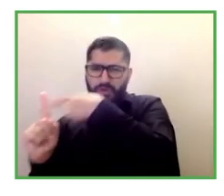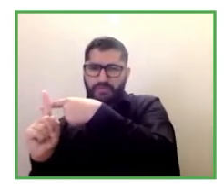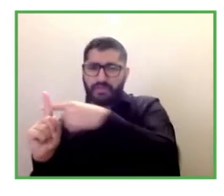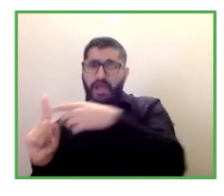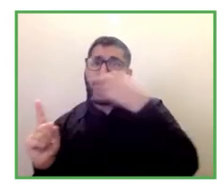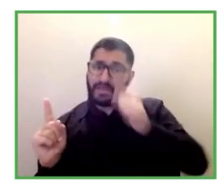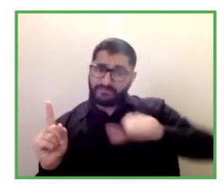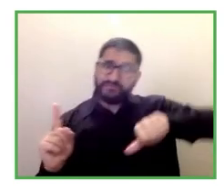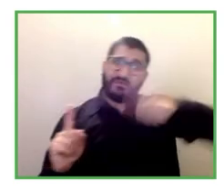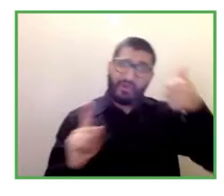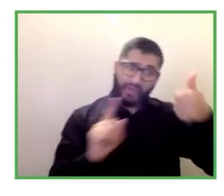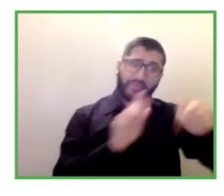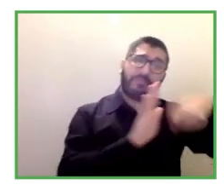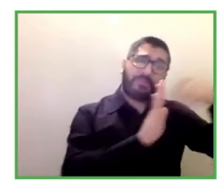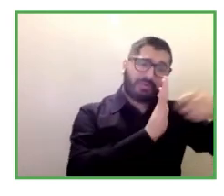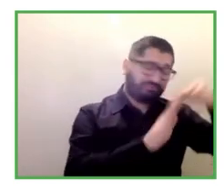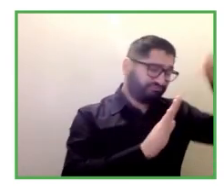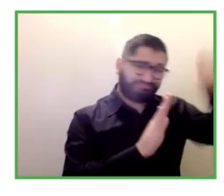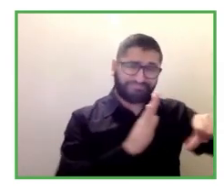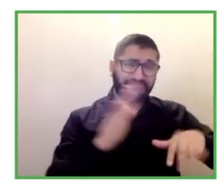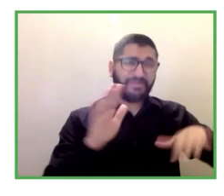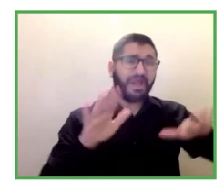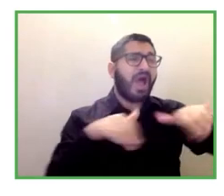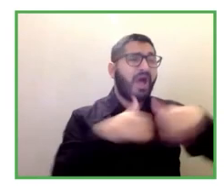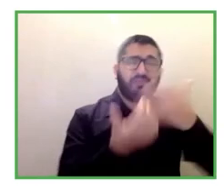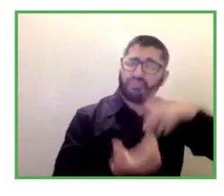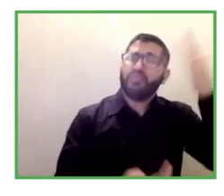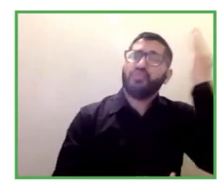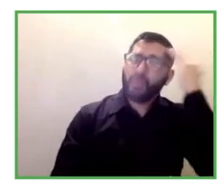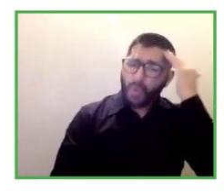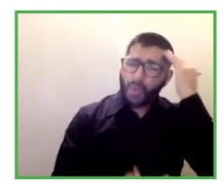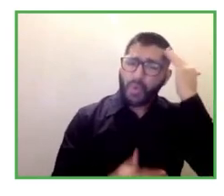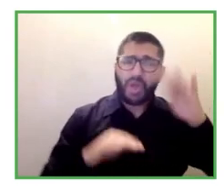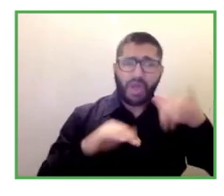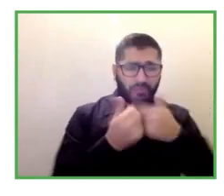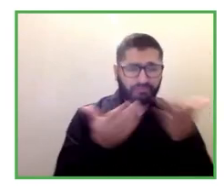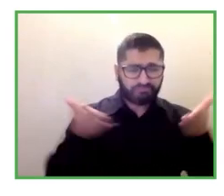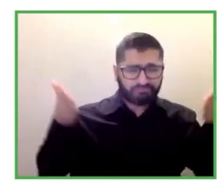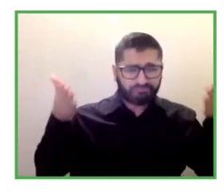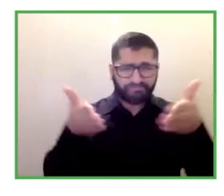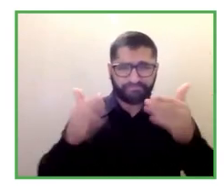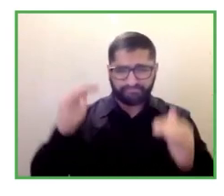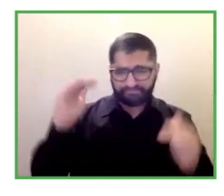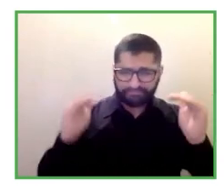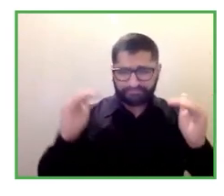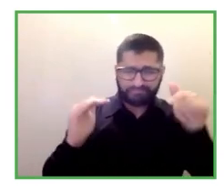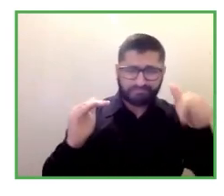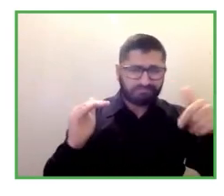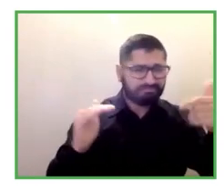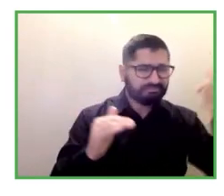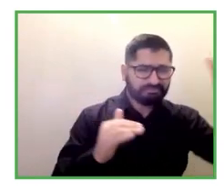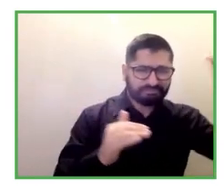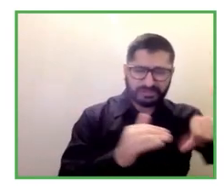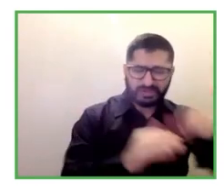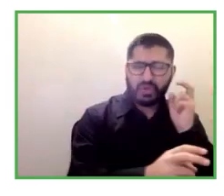nos gustaría saber, ¿qué opinas tú? Cuéntanos de algo que quizá no haya salido tan bien, pero que lo superaste.